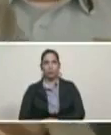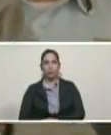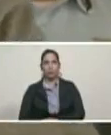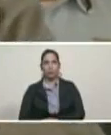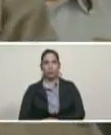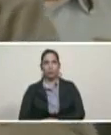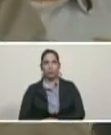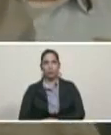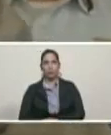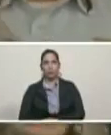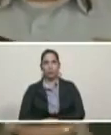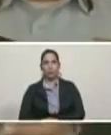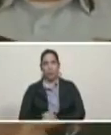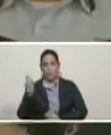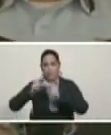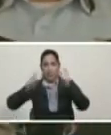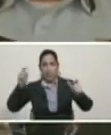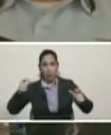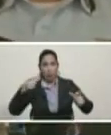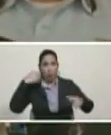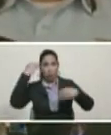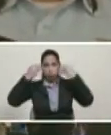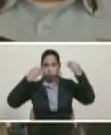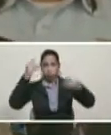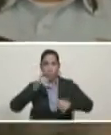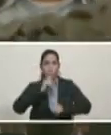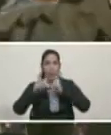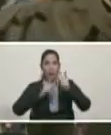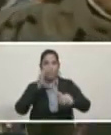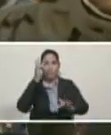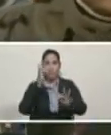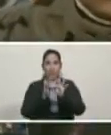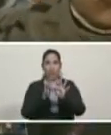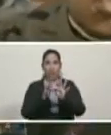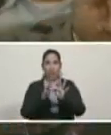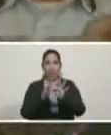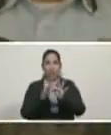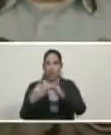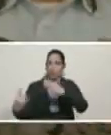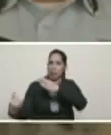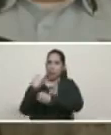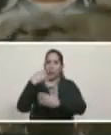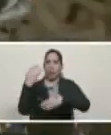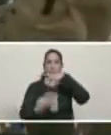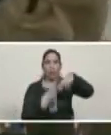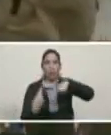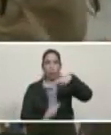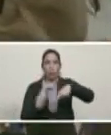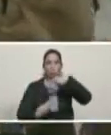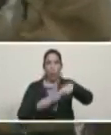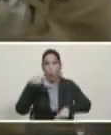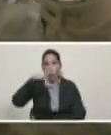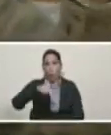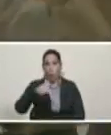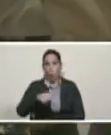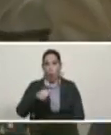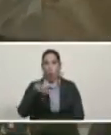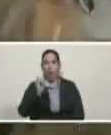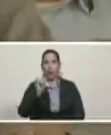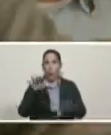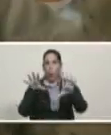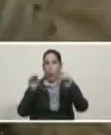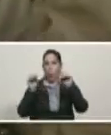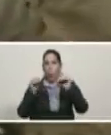Hubo quienes pensaron de mala fe y traicionaron la revolución y hoy están secos en